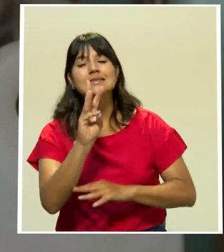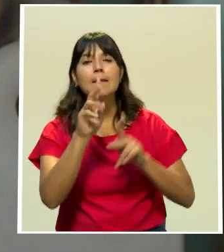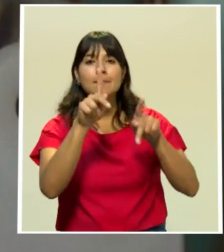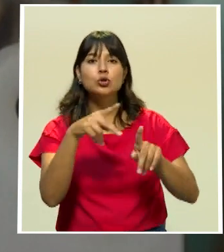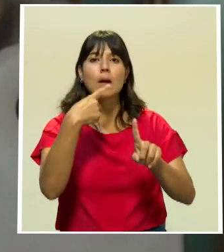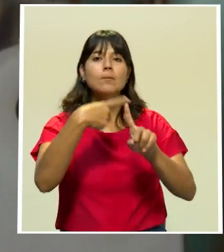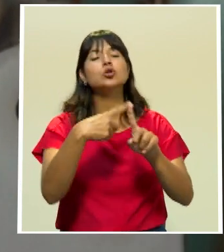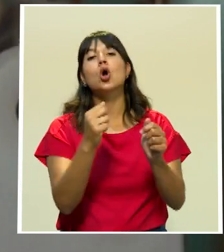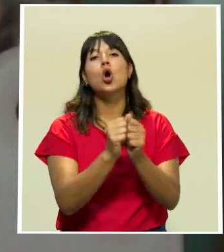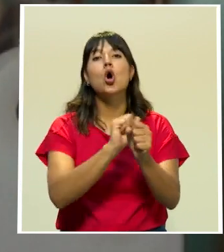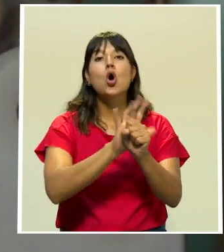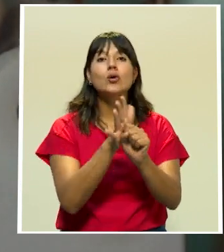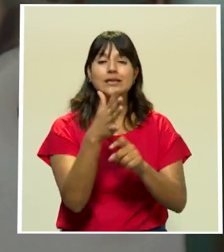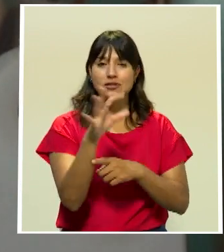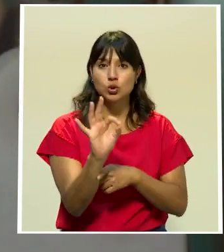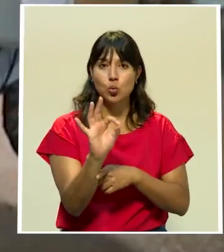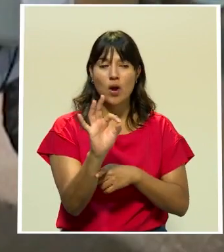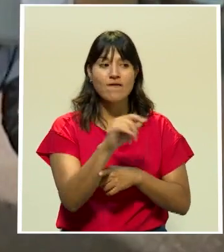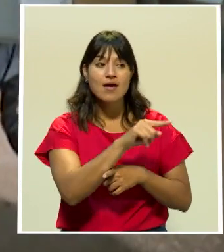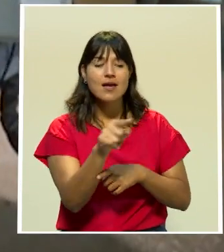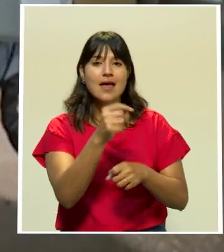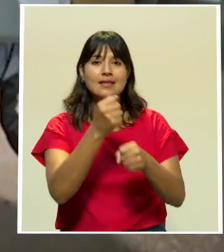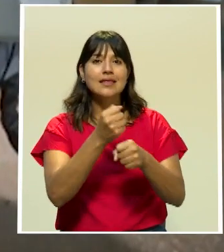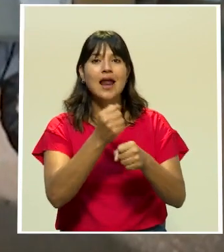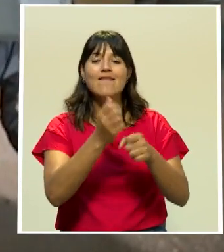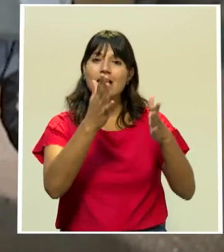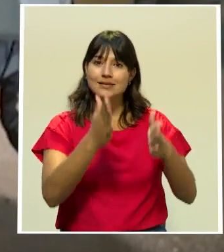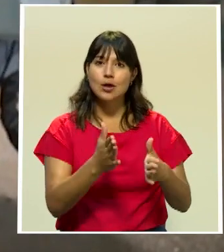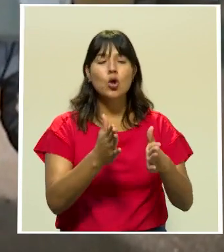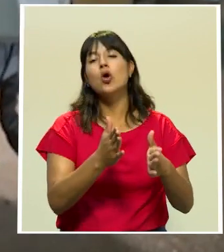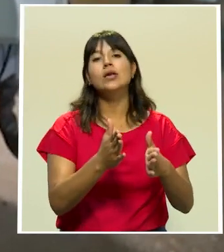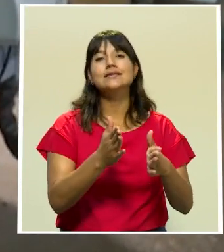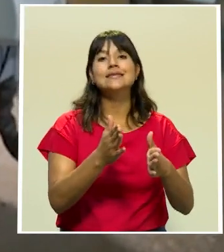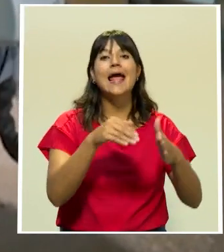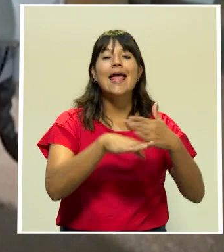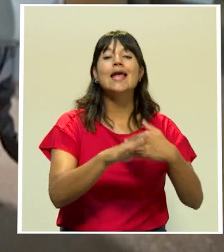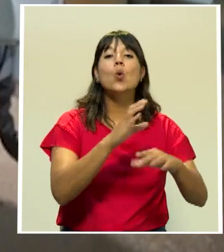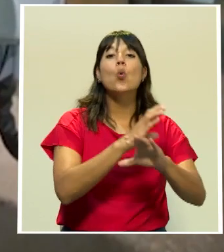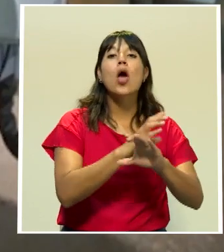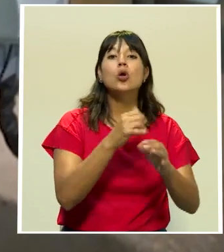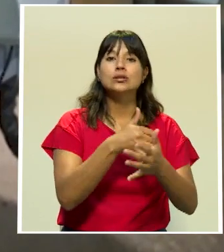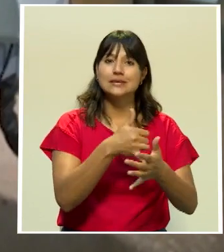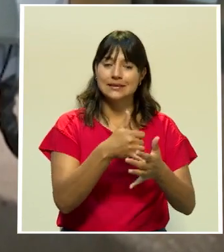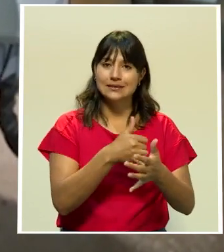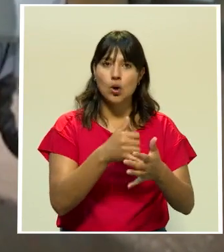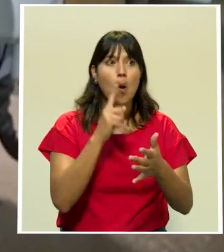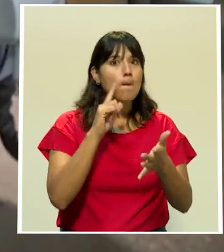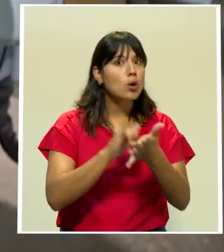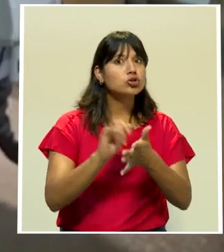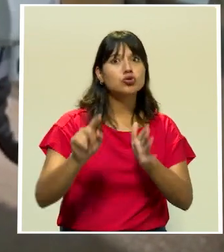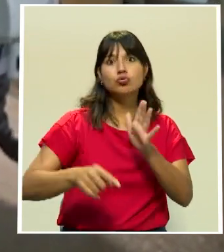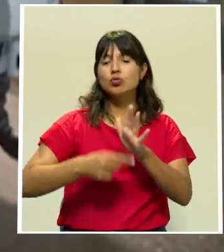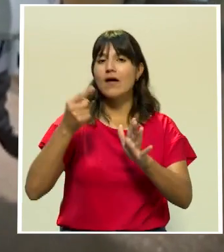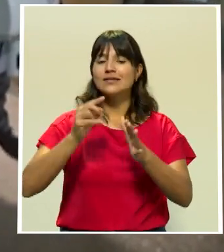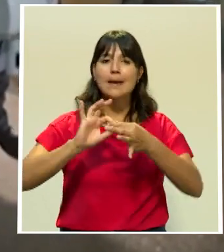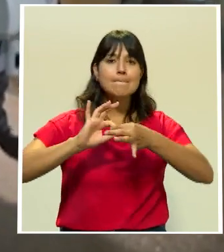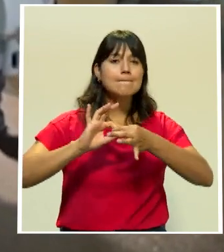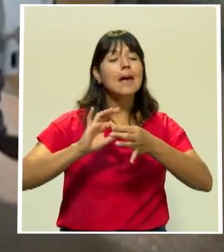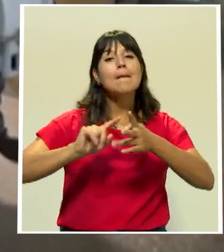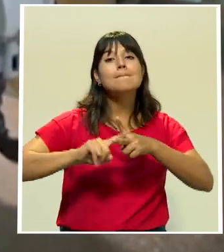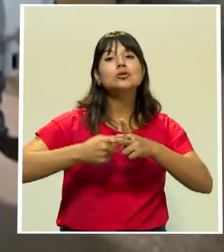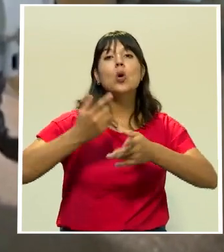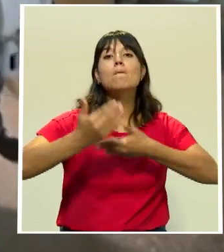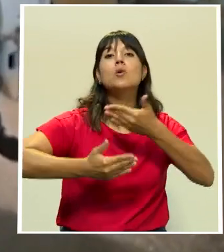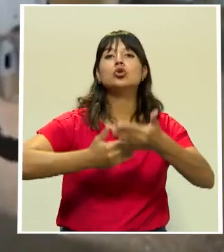positivos por COVID-19 en funcionarios de su unidad de cuidados intensivos, por lo que de inmediato activó los protocolos correspondientes.